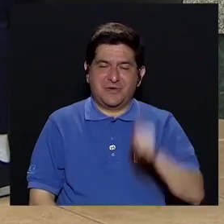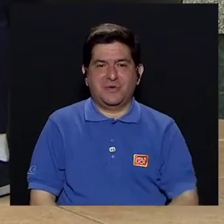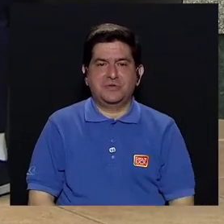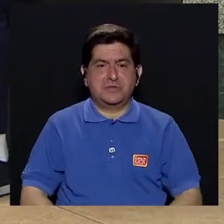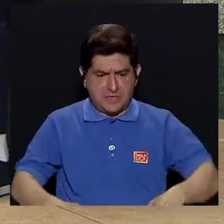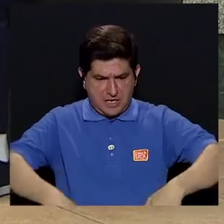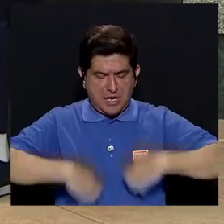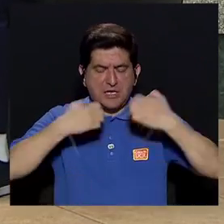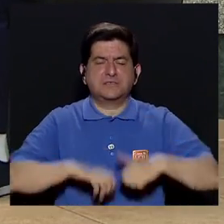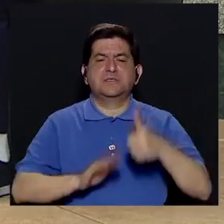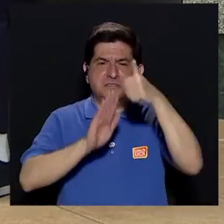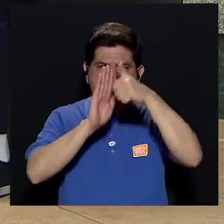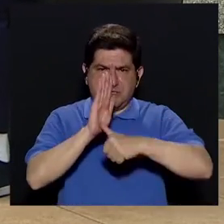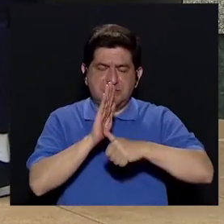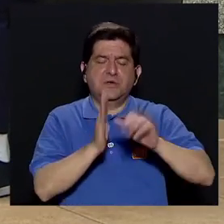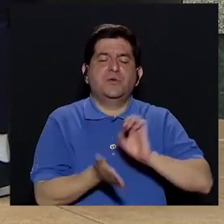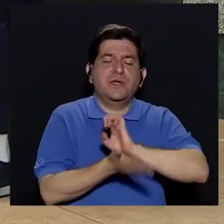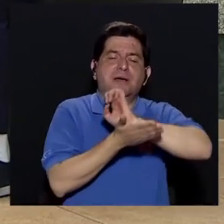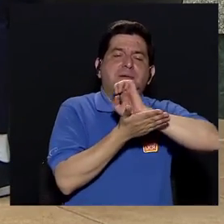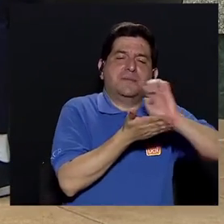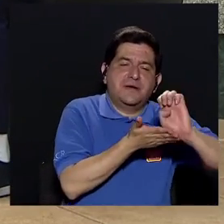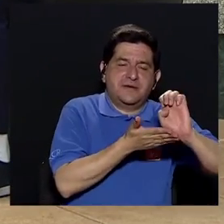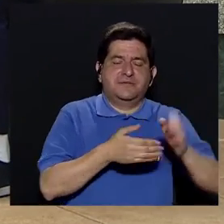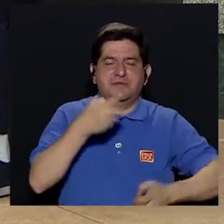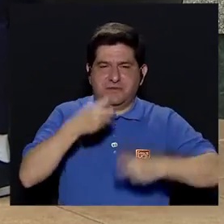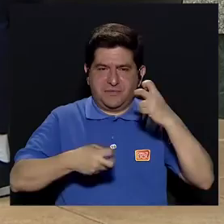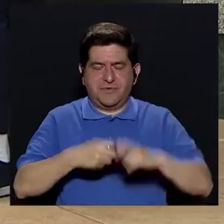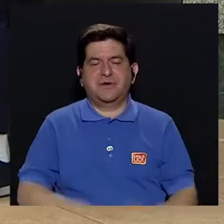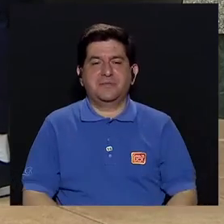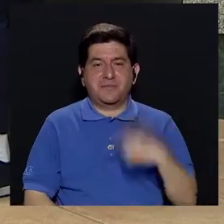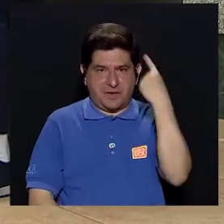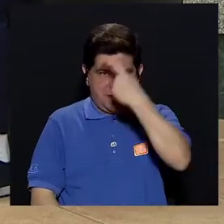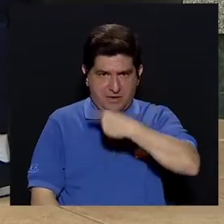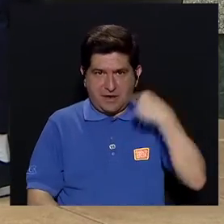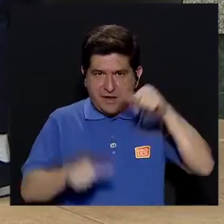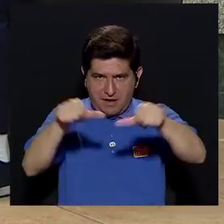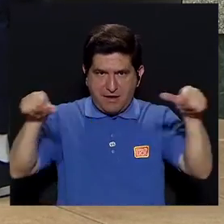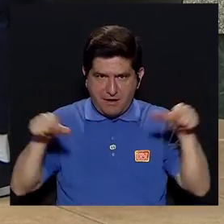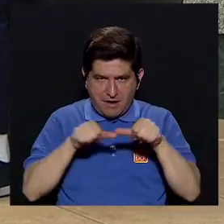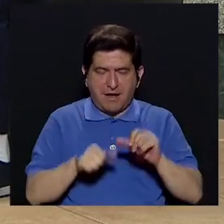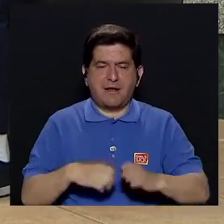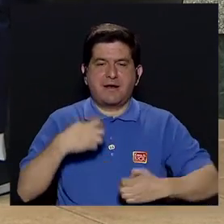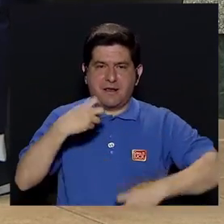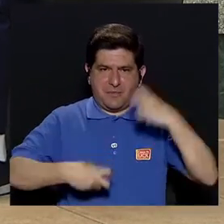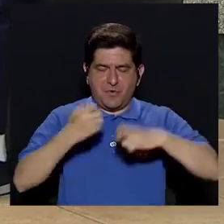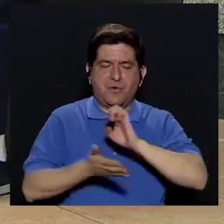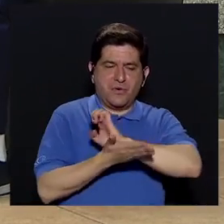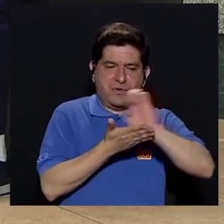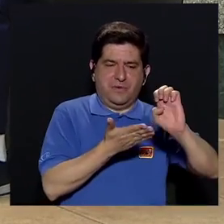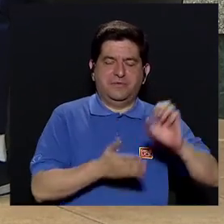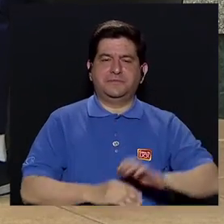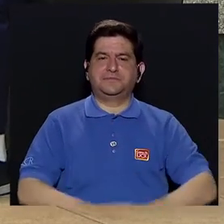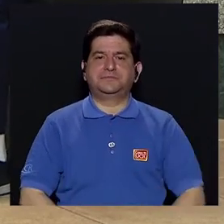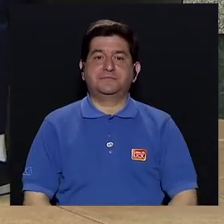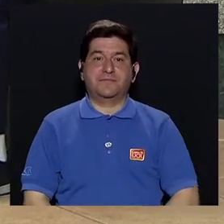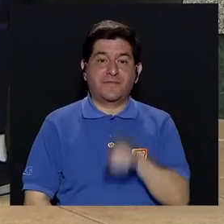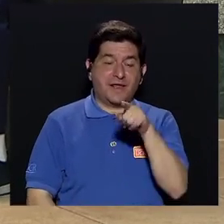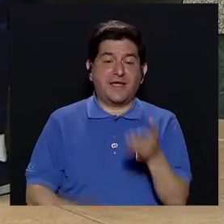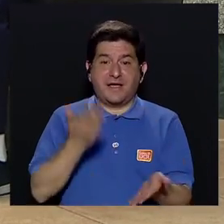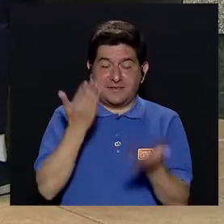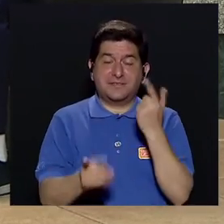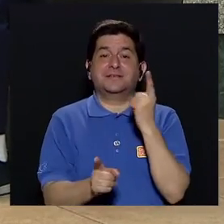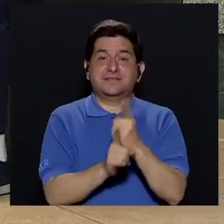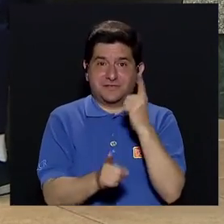charla, existe lo que se llama cirugía preventiva en cirugía maxilofacial, para evitar precisamente complicaciones. Bueno, yo creo que ese